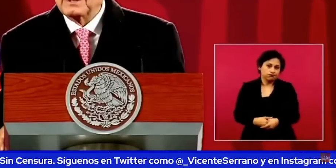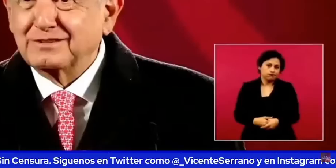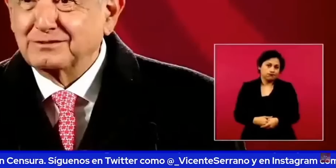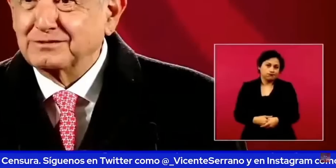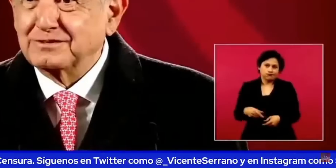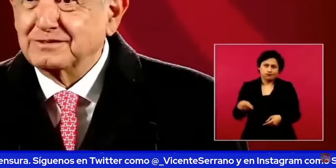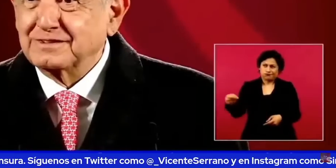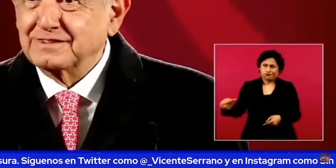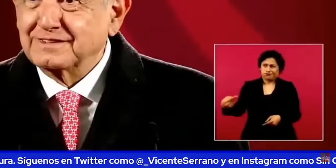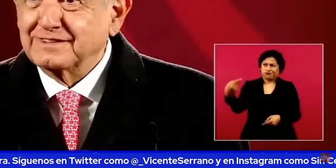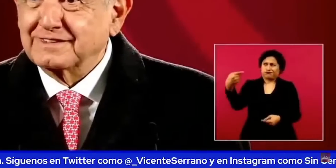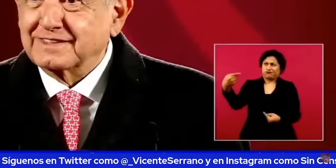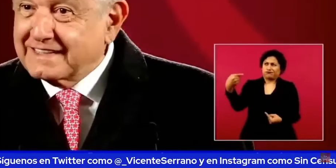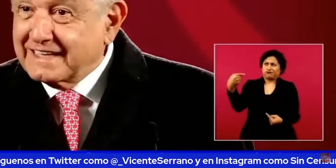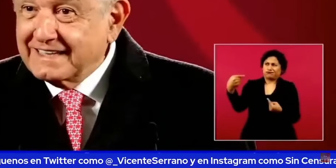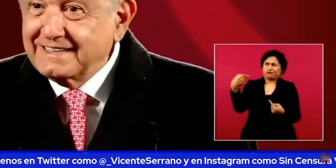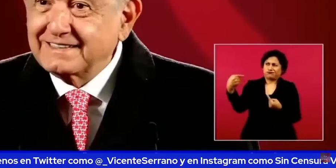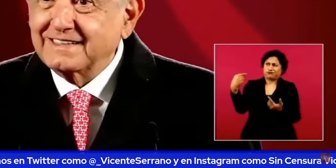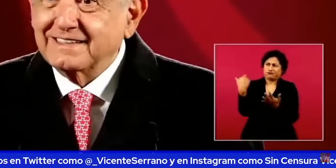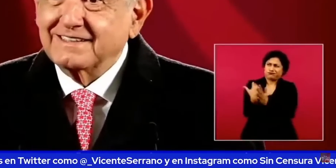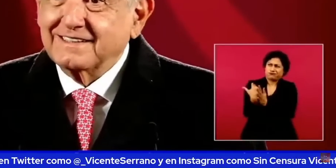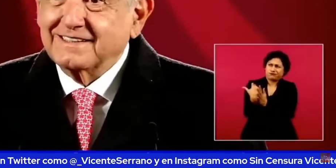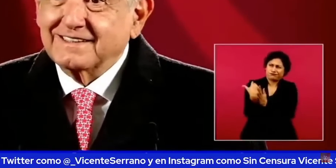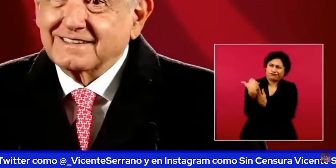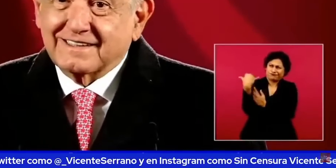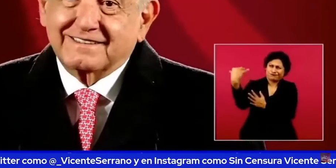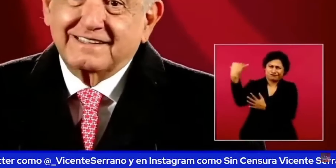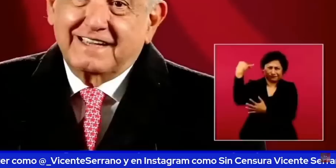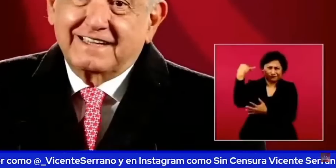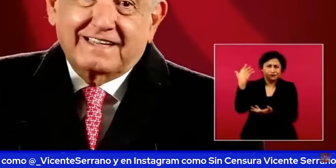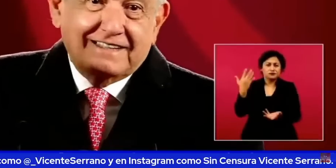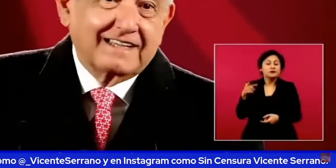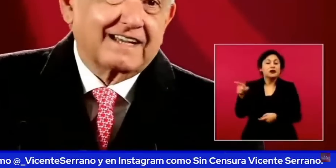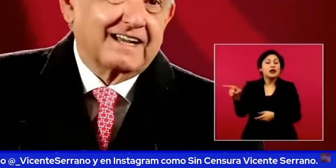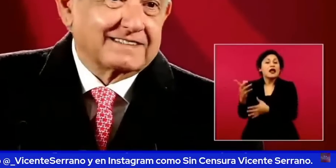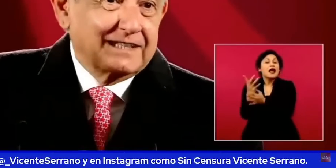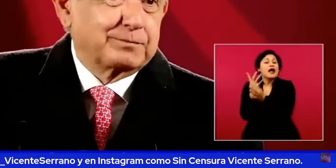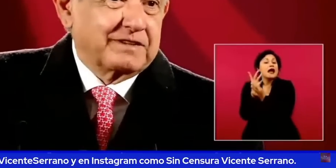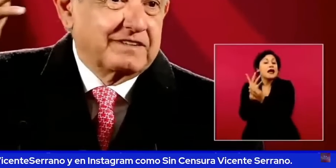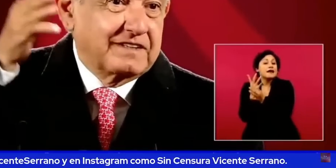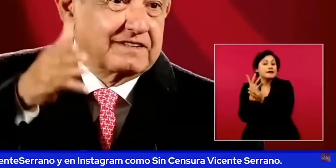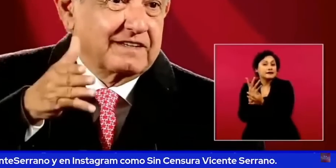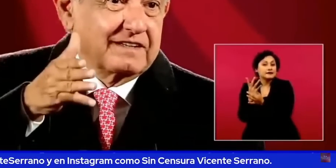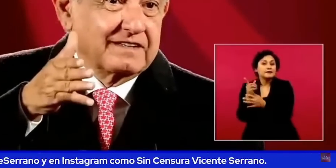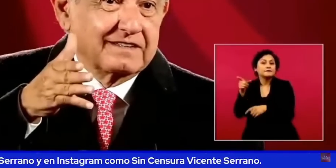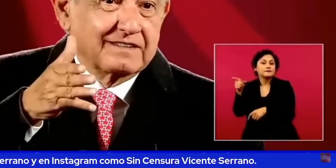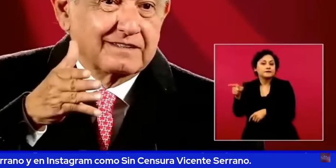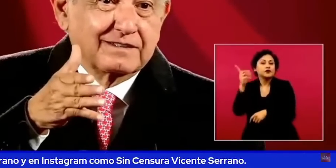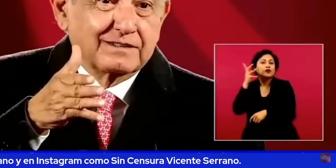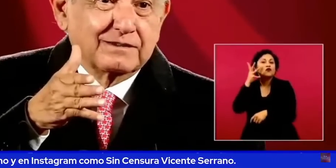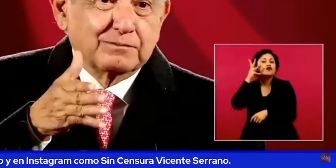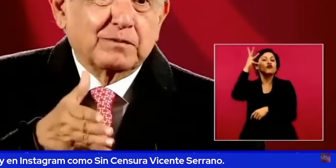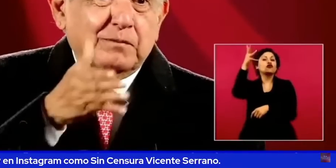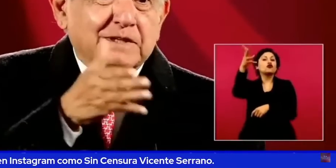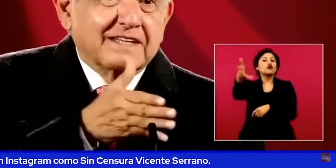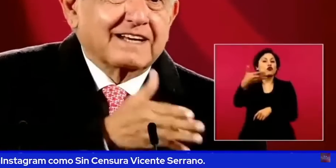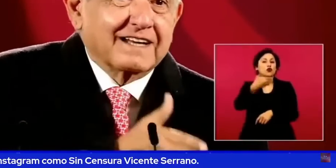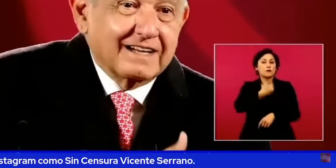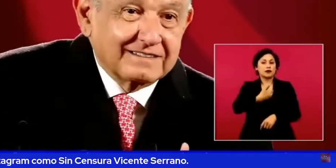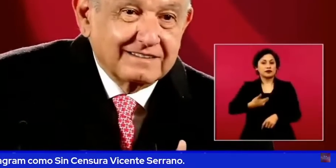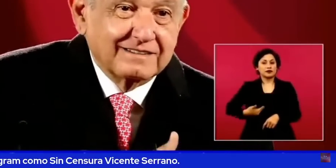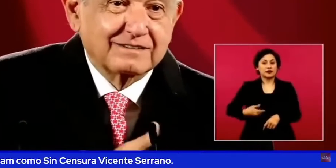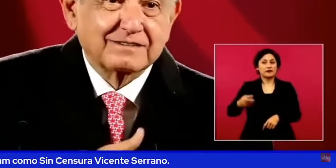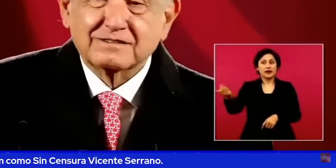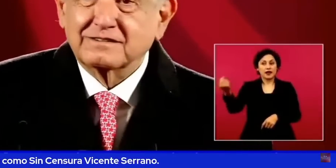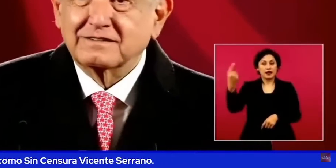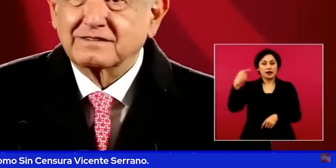furibunda, que es la que dice que si ella llega a ser presidenta, me va a meter a la